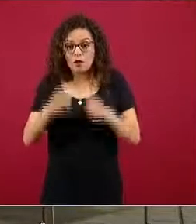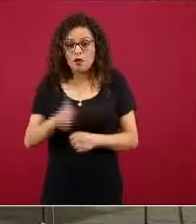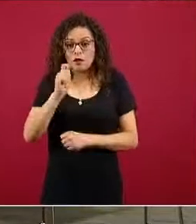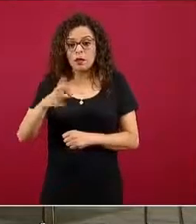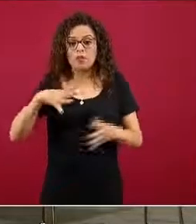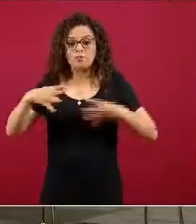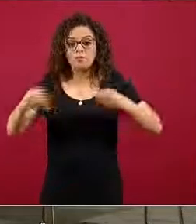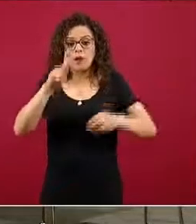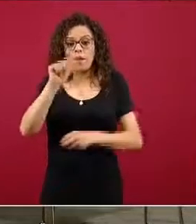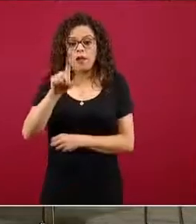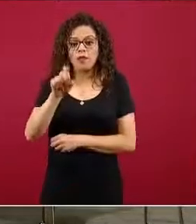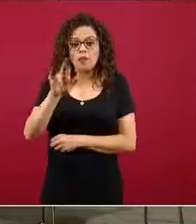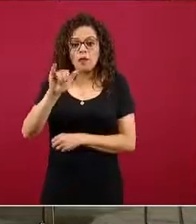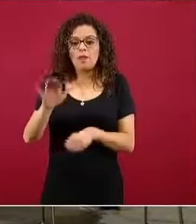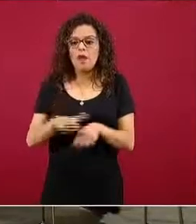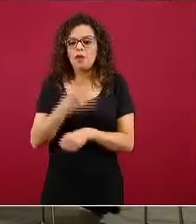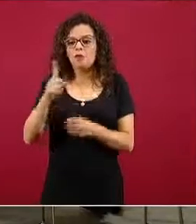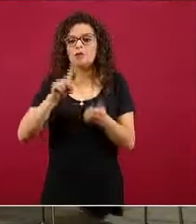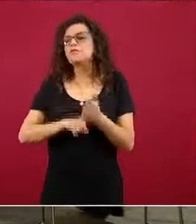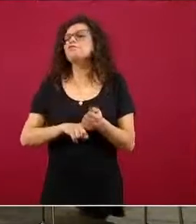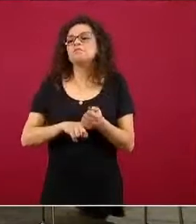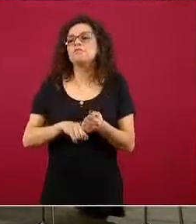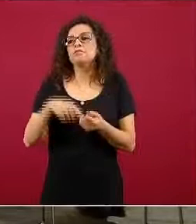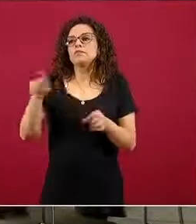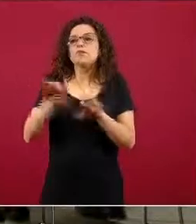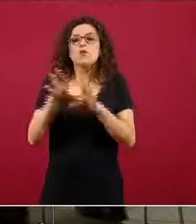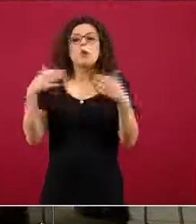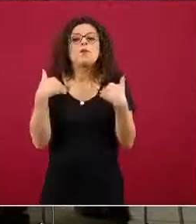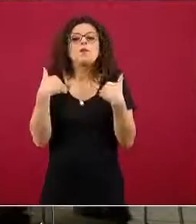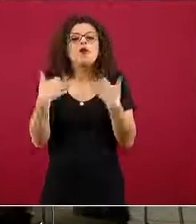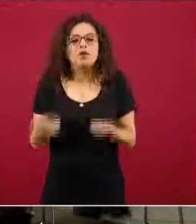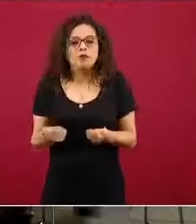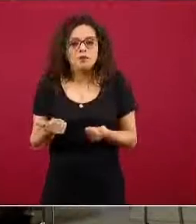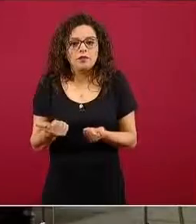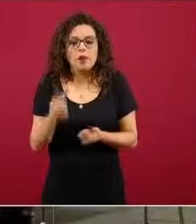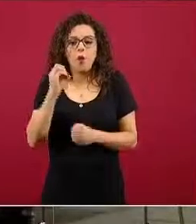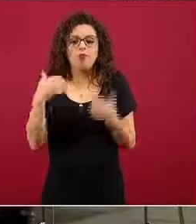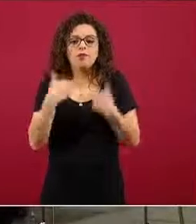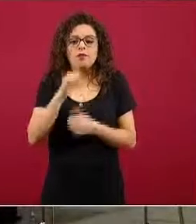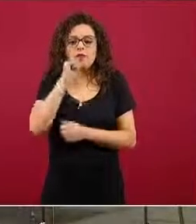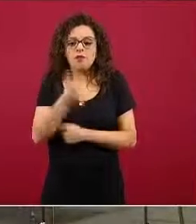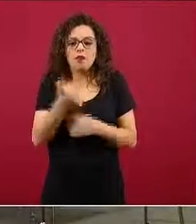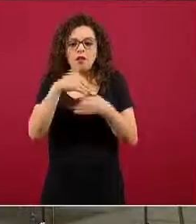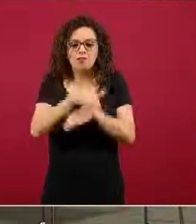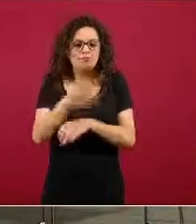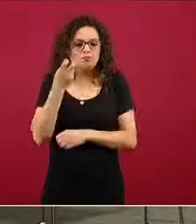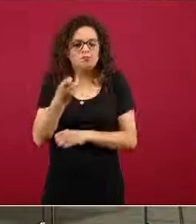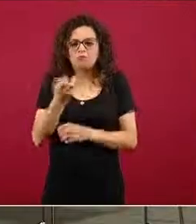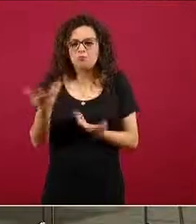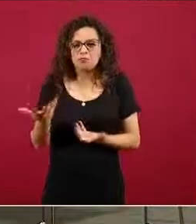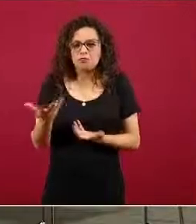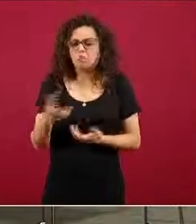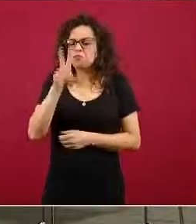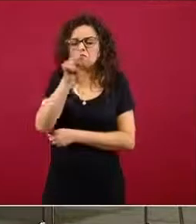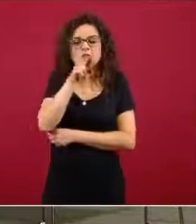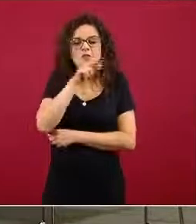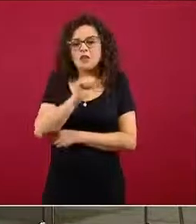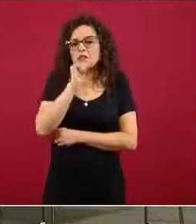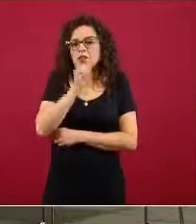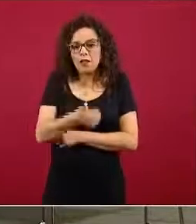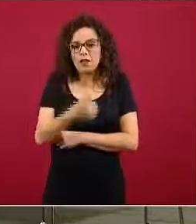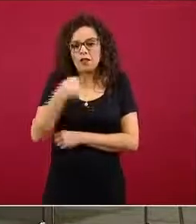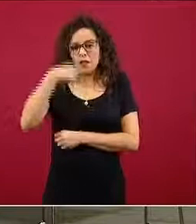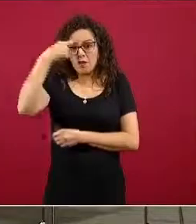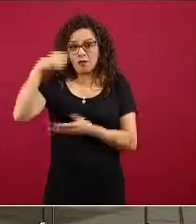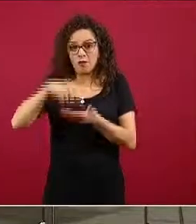de comprensión o su capacidad de entender un fenómeno como este y poder contribuir. No nos preocupemos de esto. Supongo que el resto de la